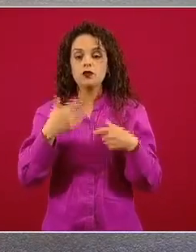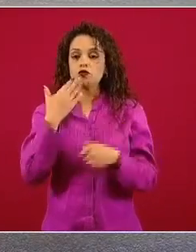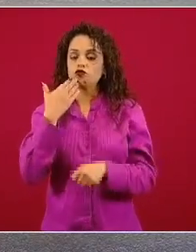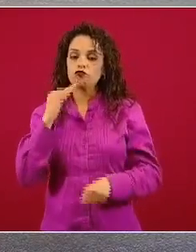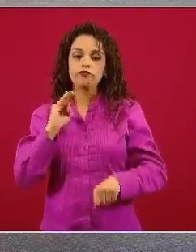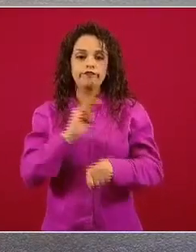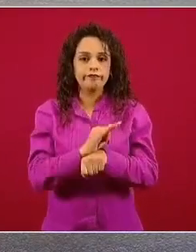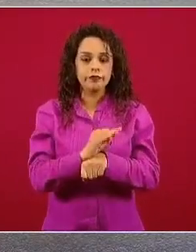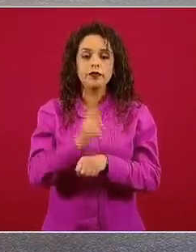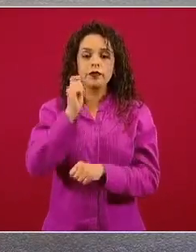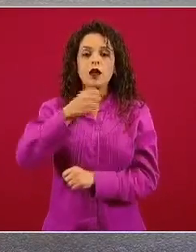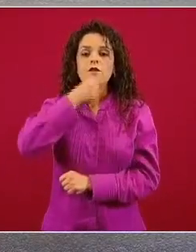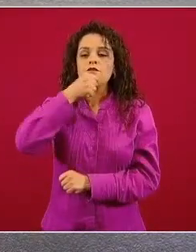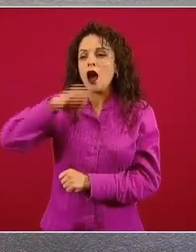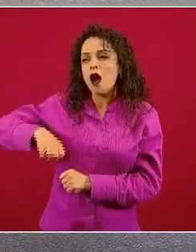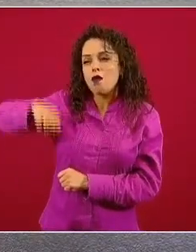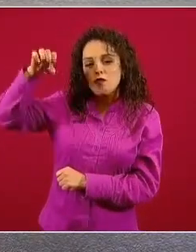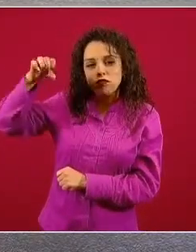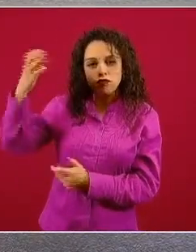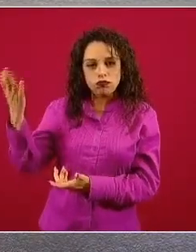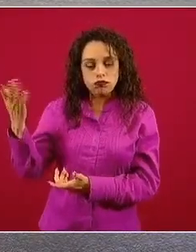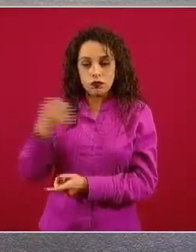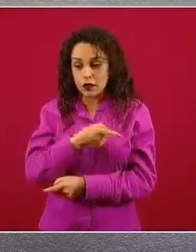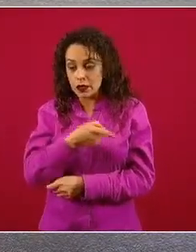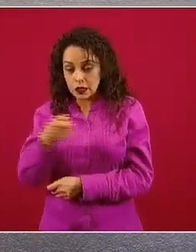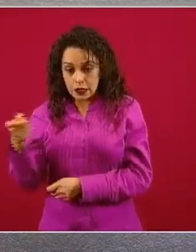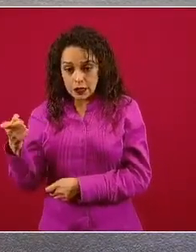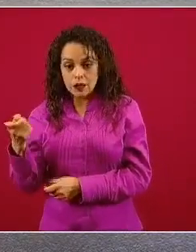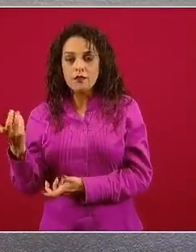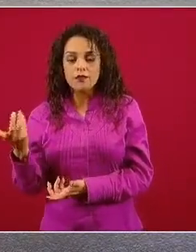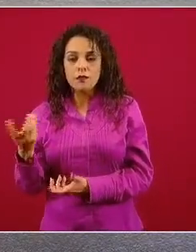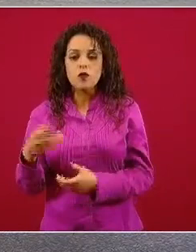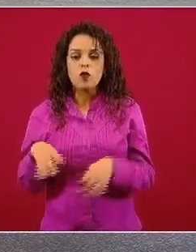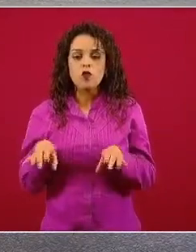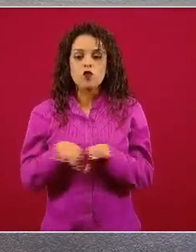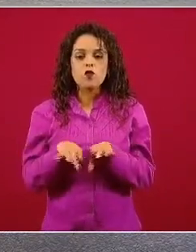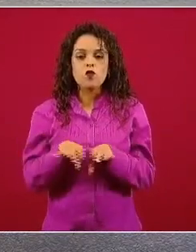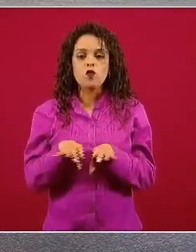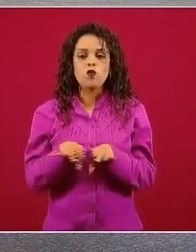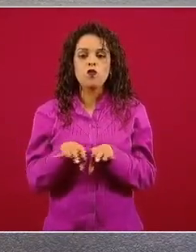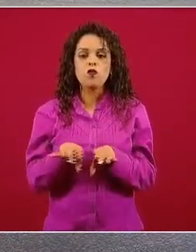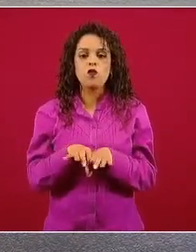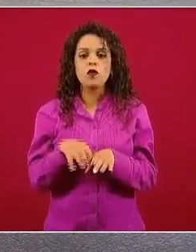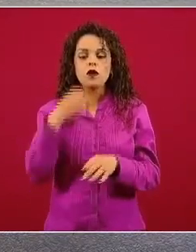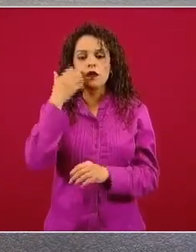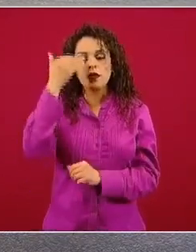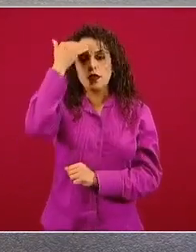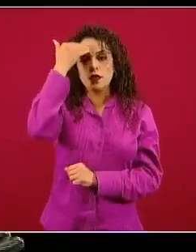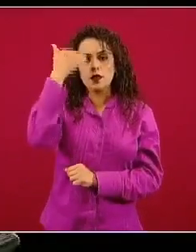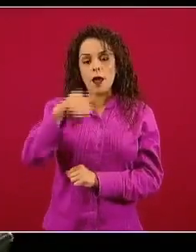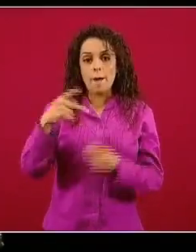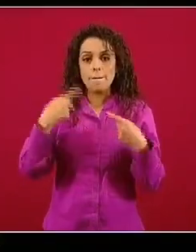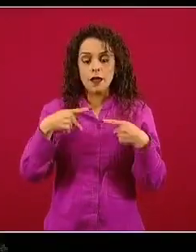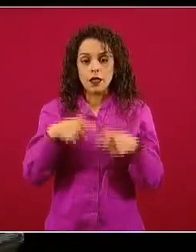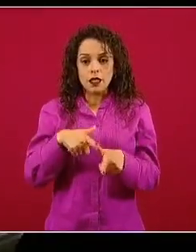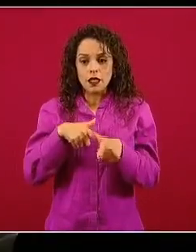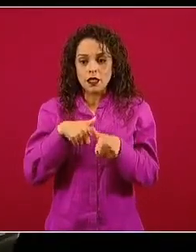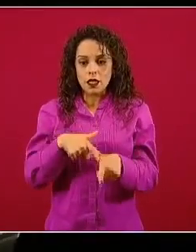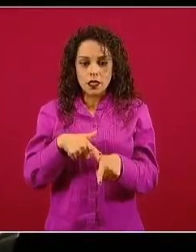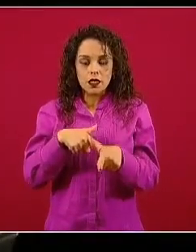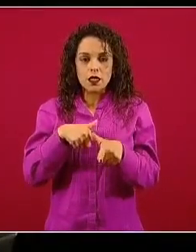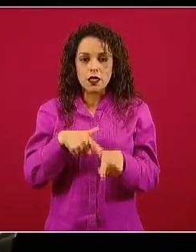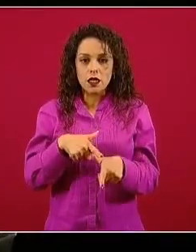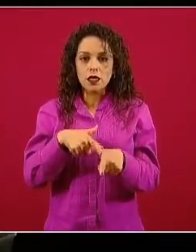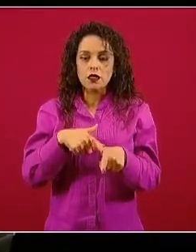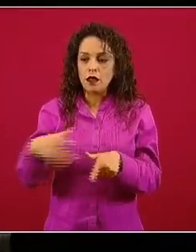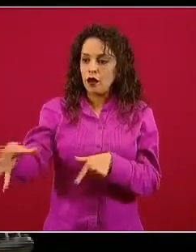cuestiones por de esa forma, ¿cuál será la cuestión para pues la gente que se siga infectando, que llega a un